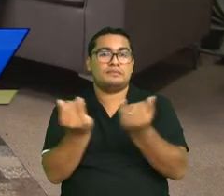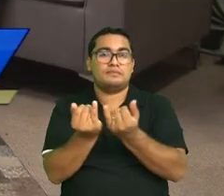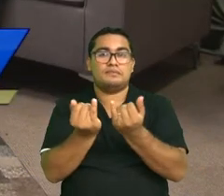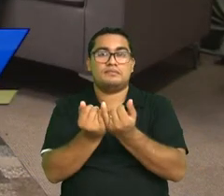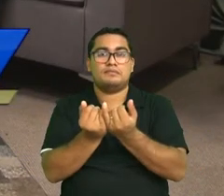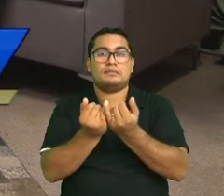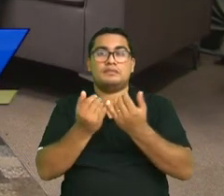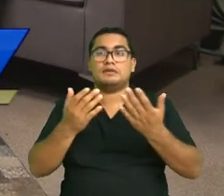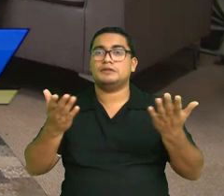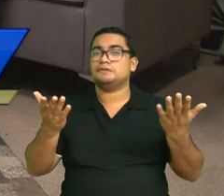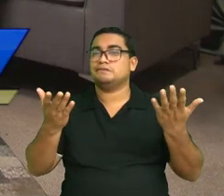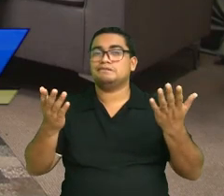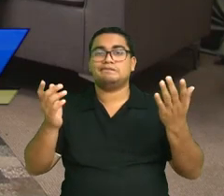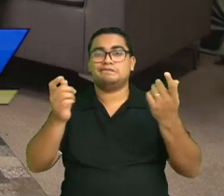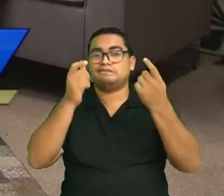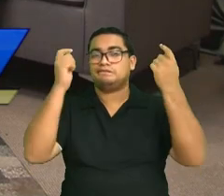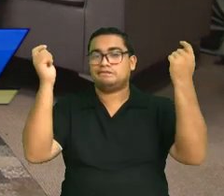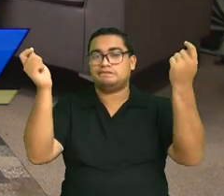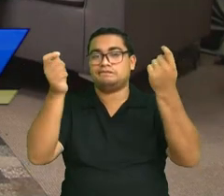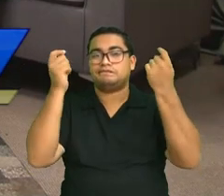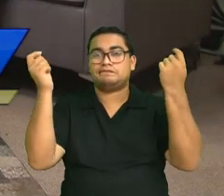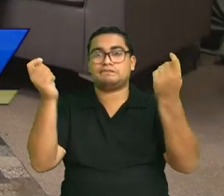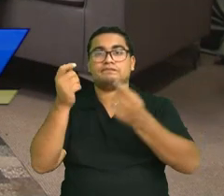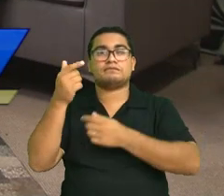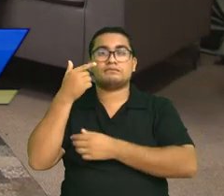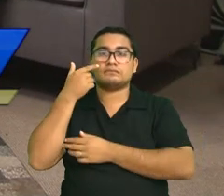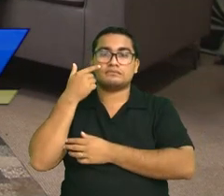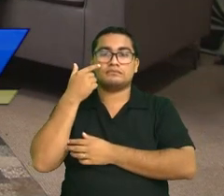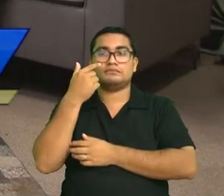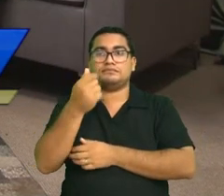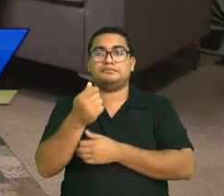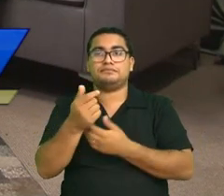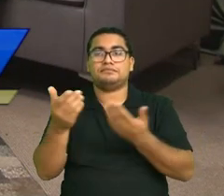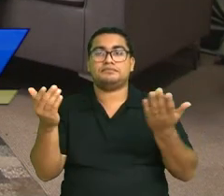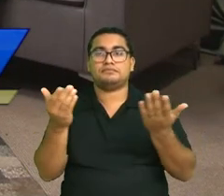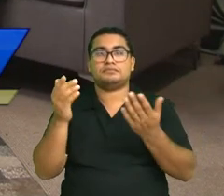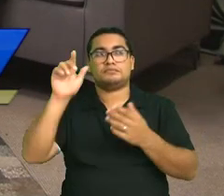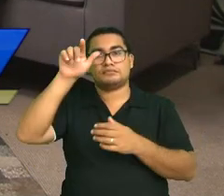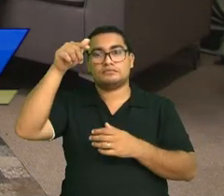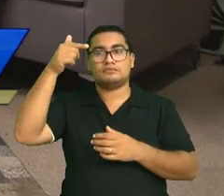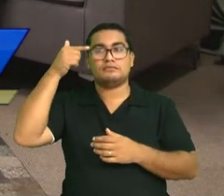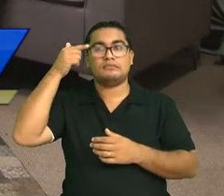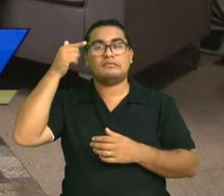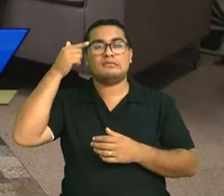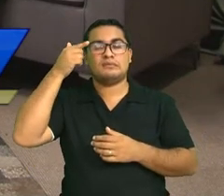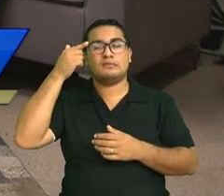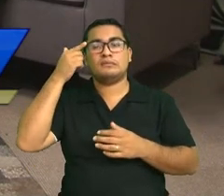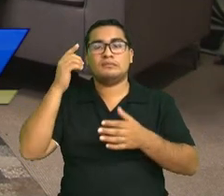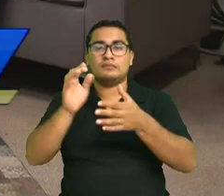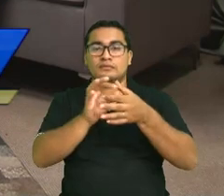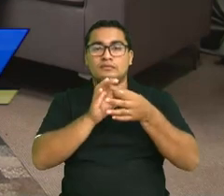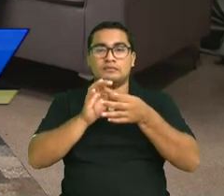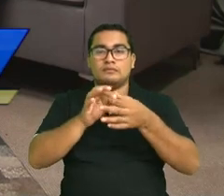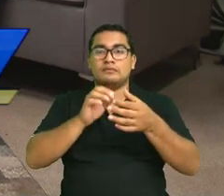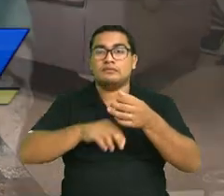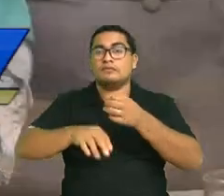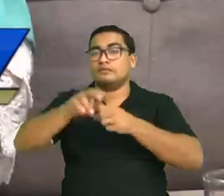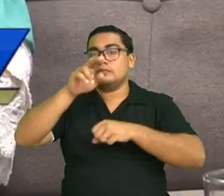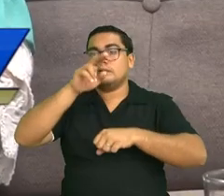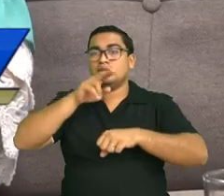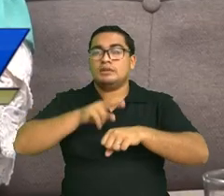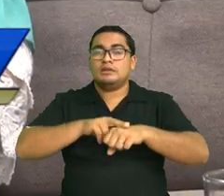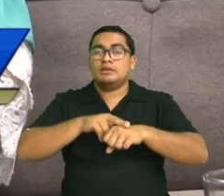celebrar, ¿verdad?, celebrar ese reconocimiento que hace nuestro gobierno de Reconciliación y Unidad Nacional